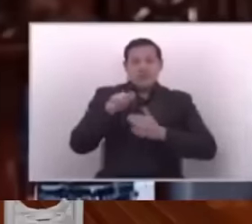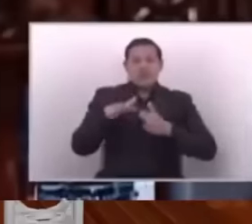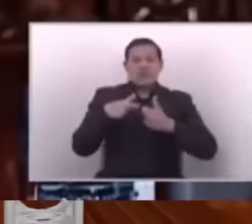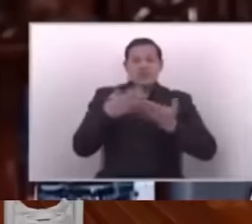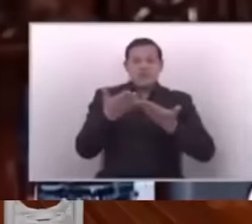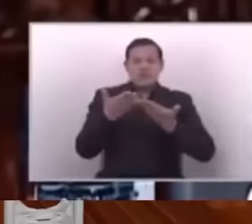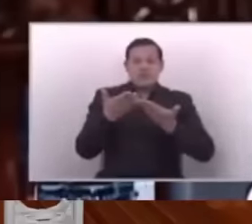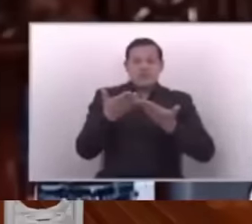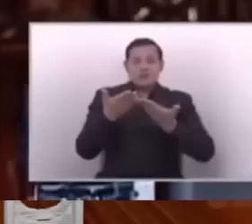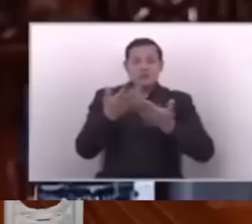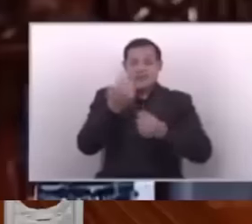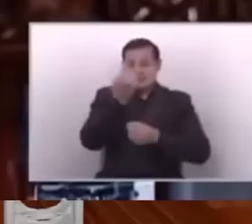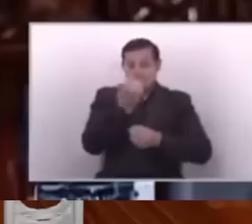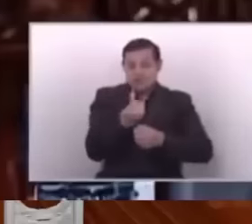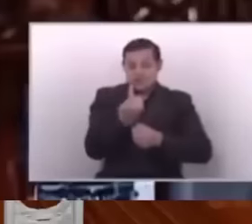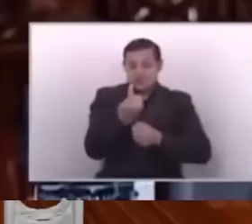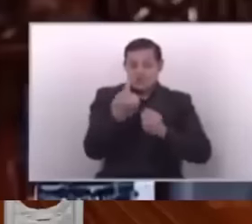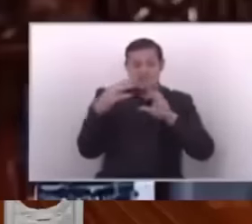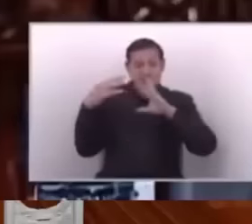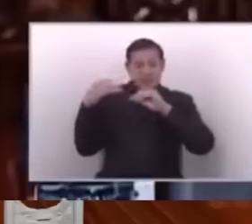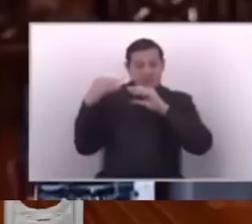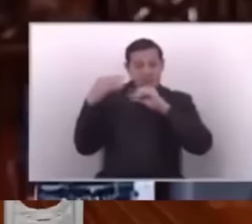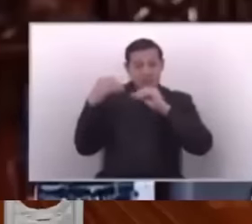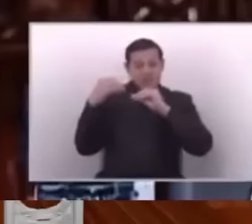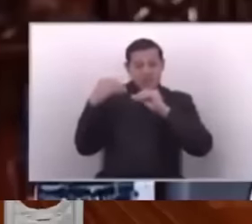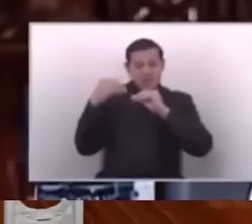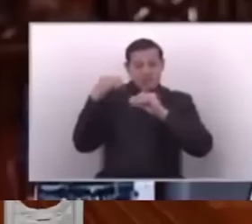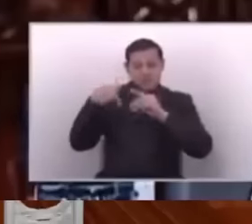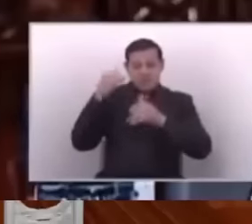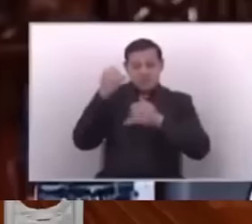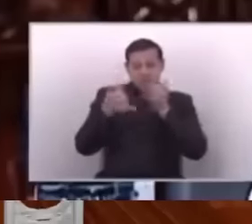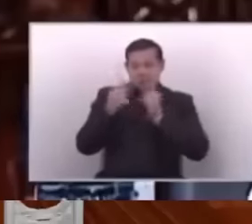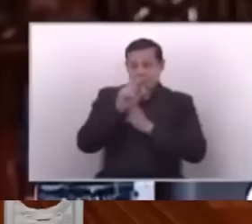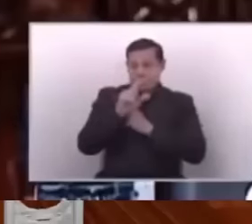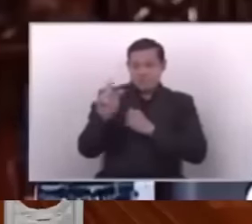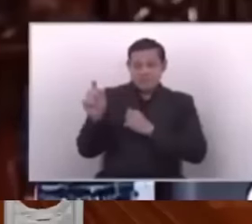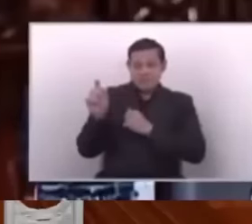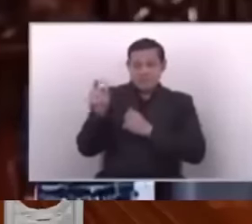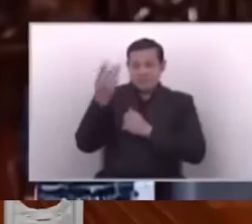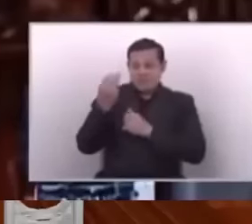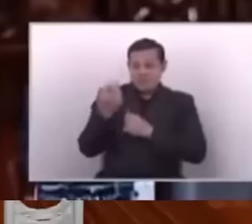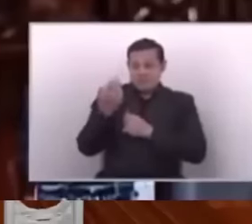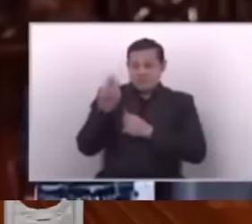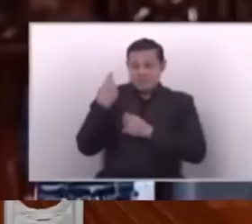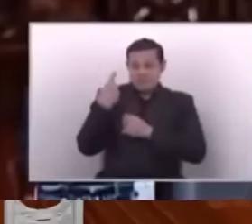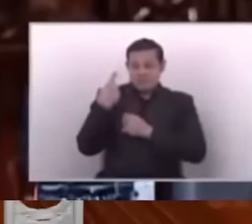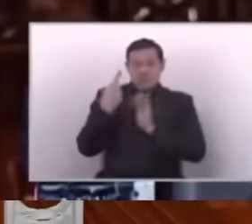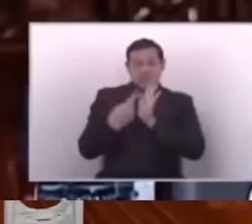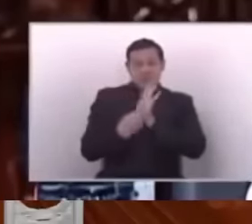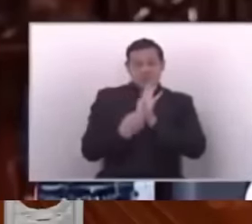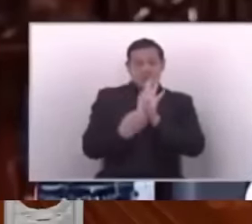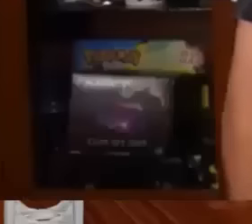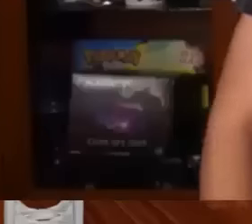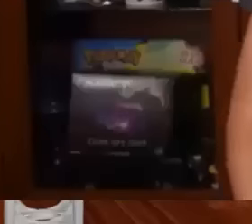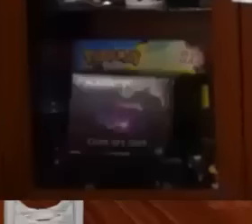externarles qué es lo que la gente con la que hemos platicado en este fin de semana y estos días nos ha